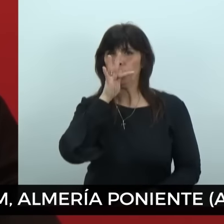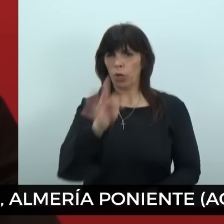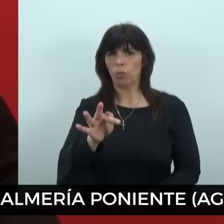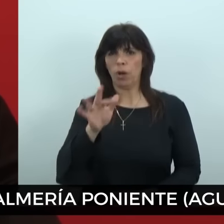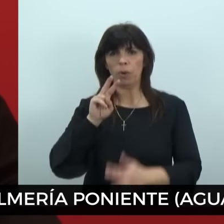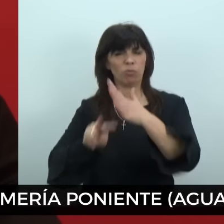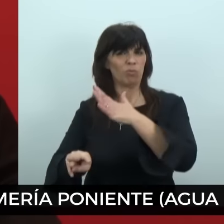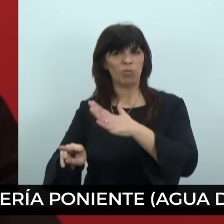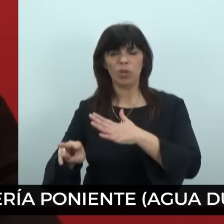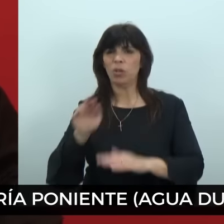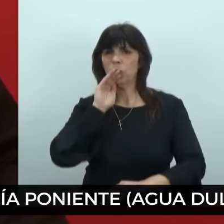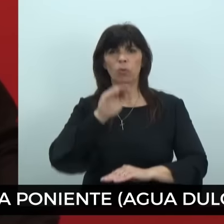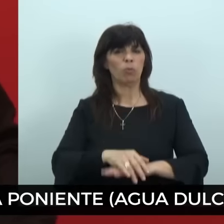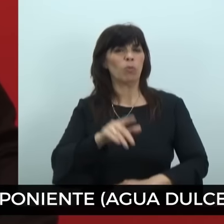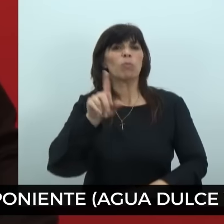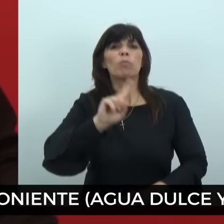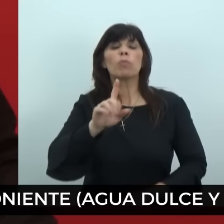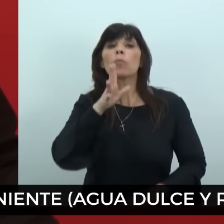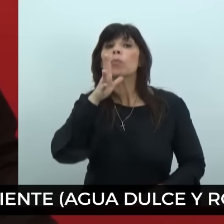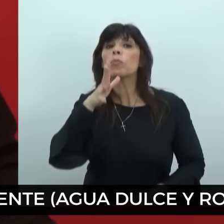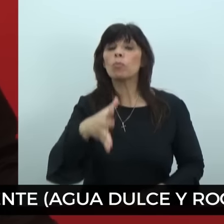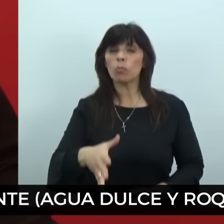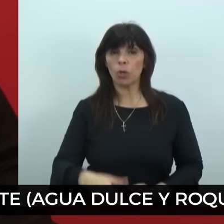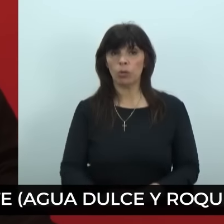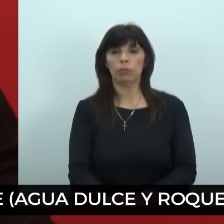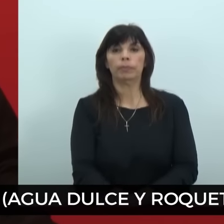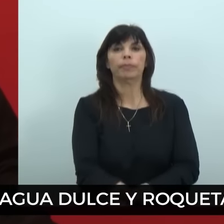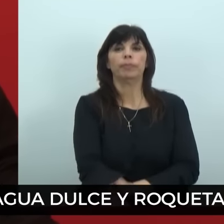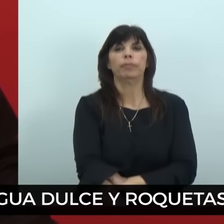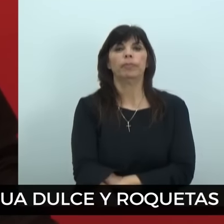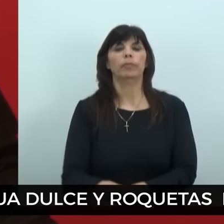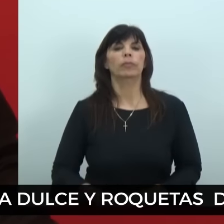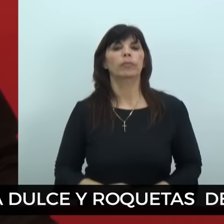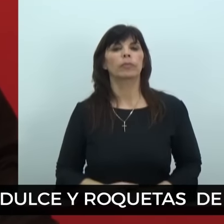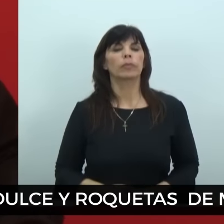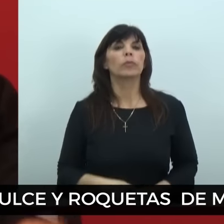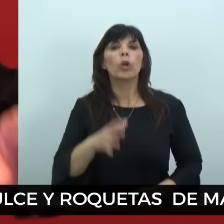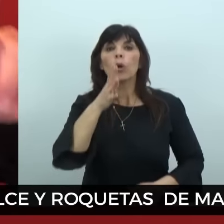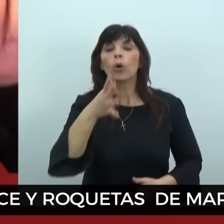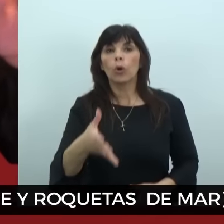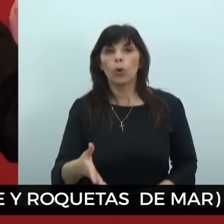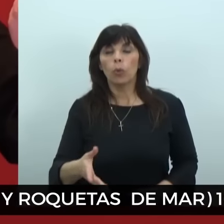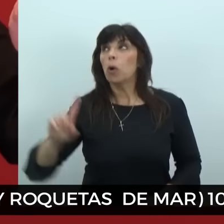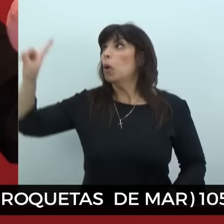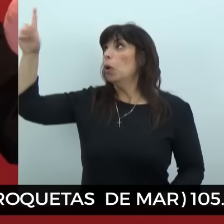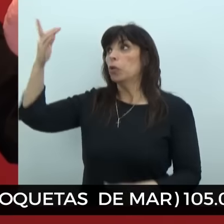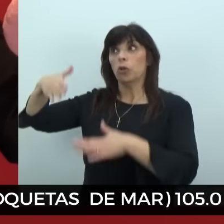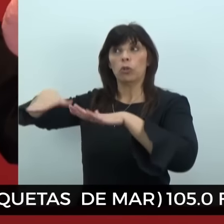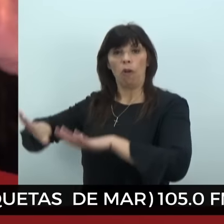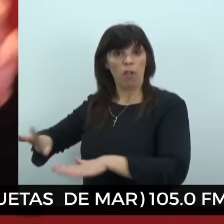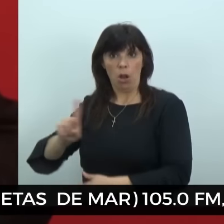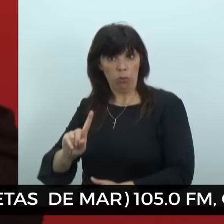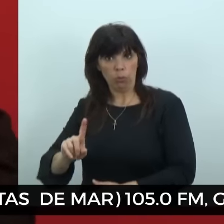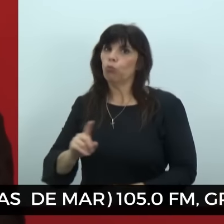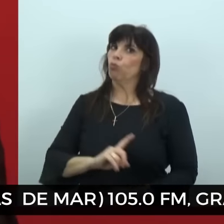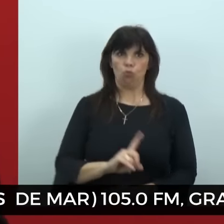atento. La mayoría de las profecías no se cumplen no porque Dios no es fiel,